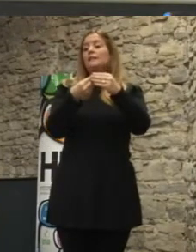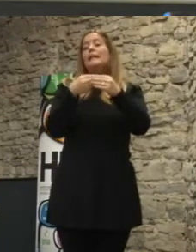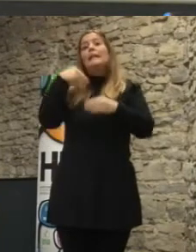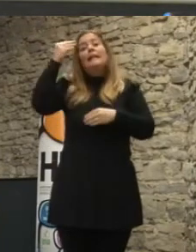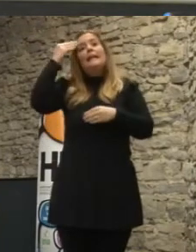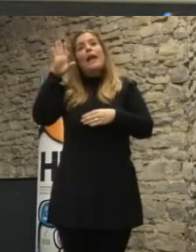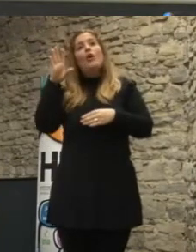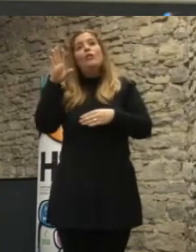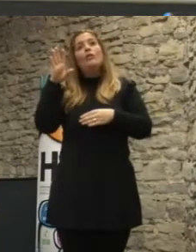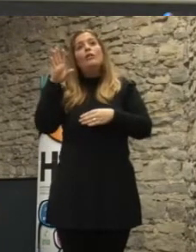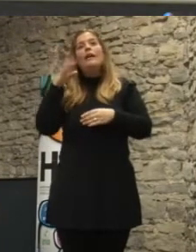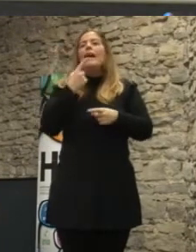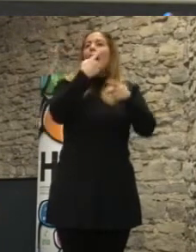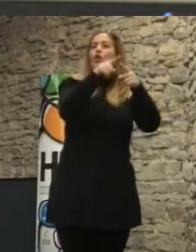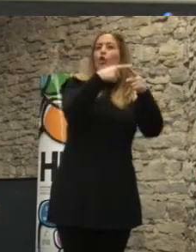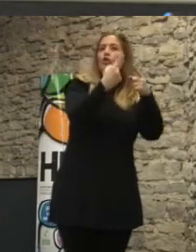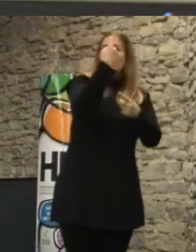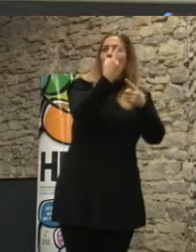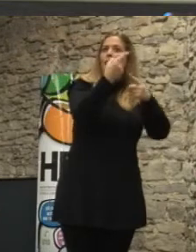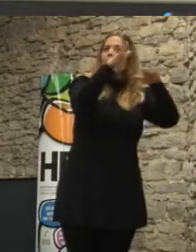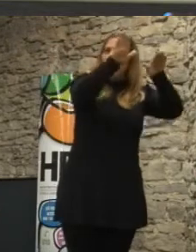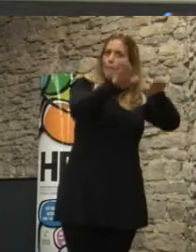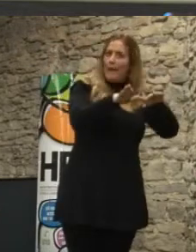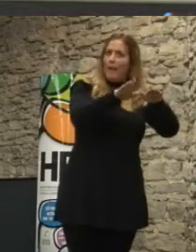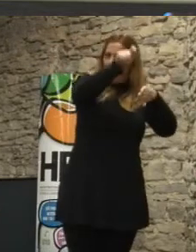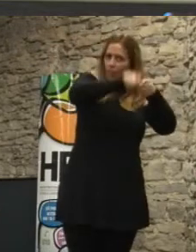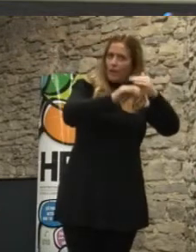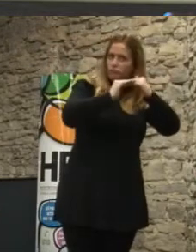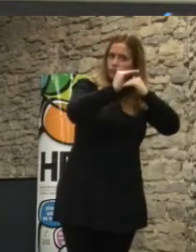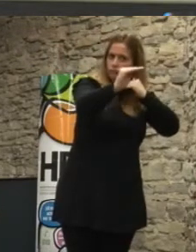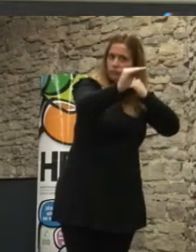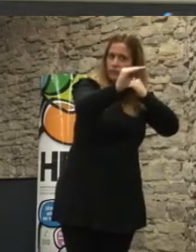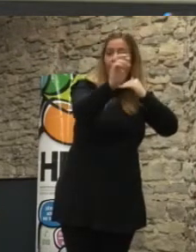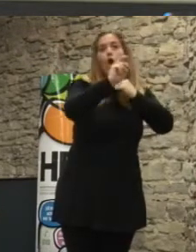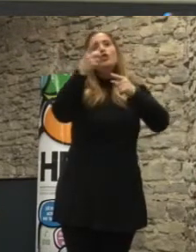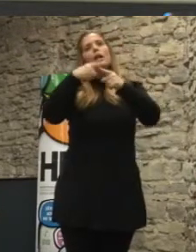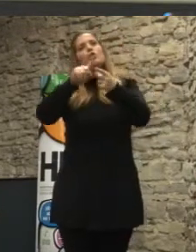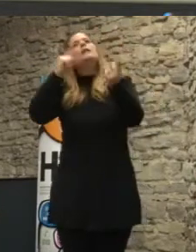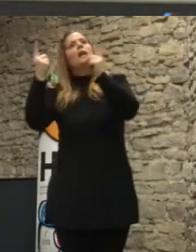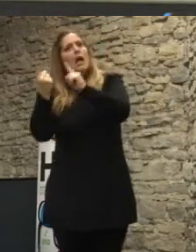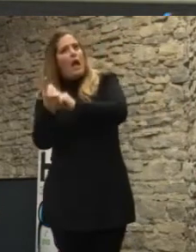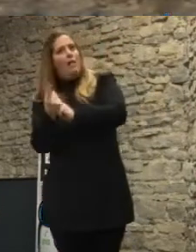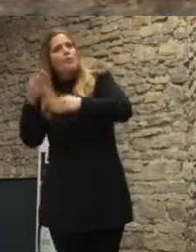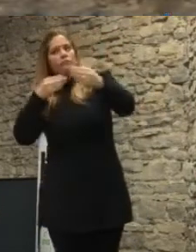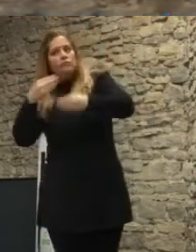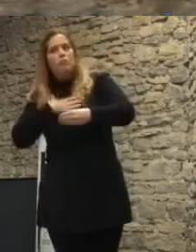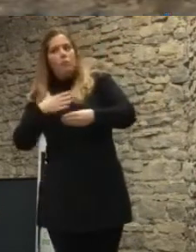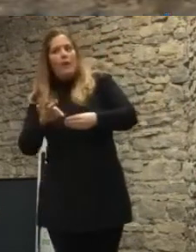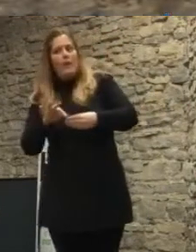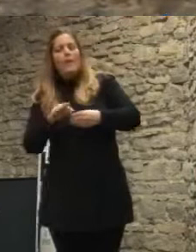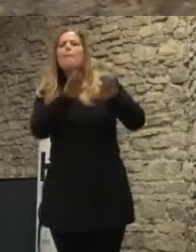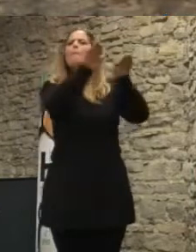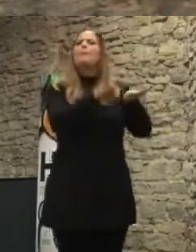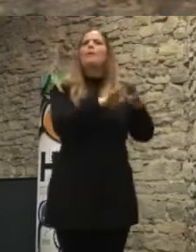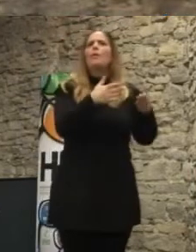y qué es lo que debe estar abierto al cambio, ¿no? Lo que debe permanecer es la asociación, el proyecto